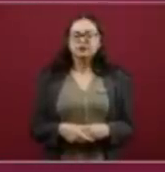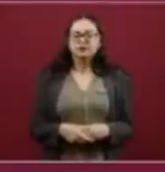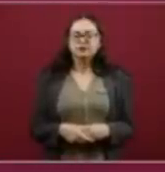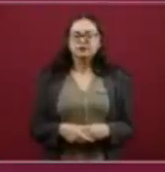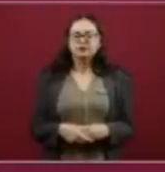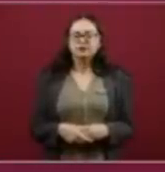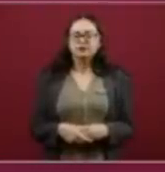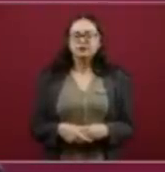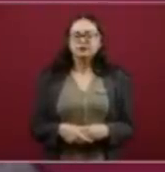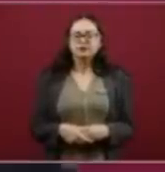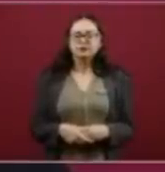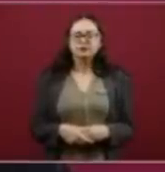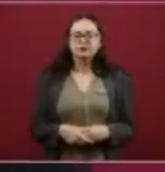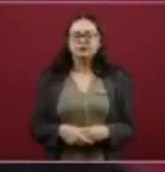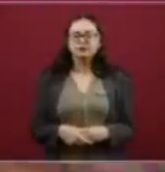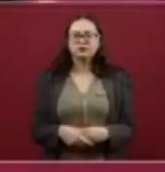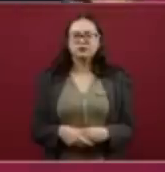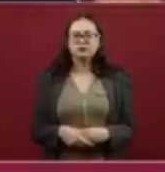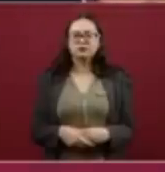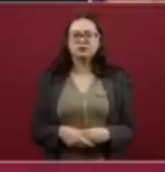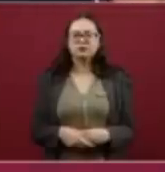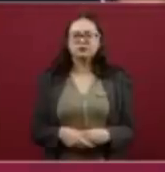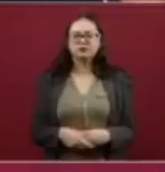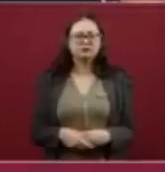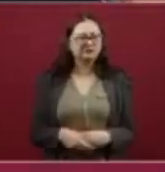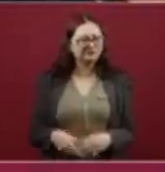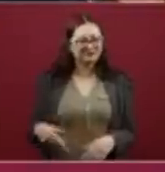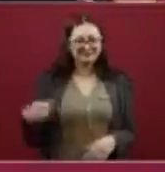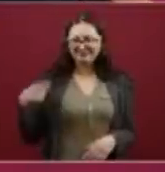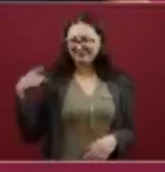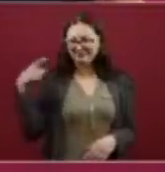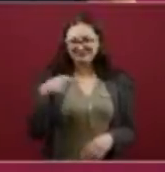el que más polarizó,